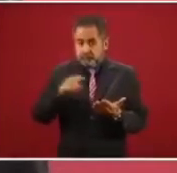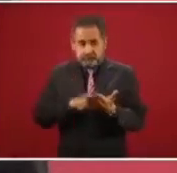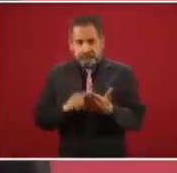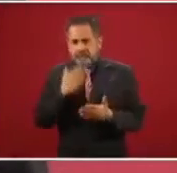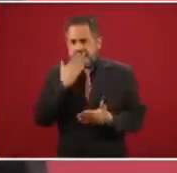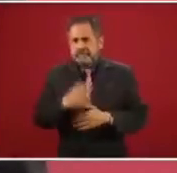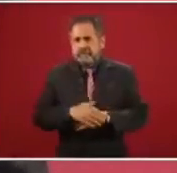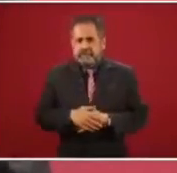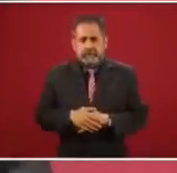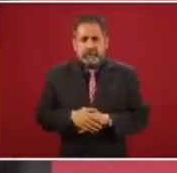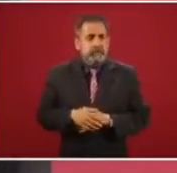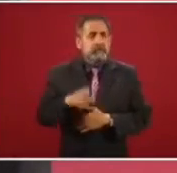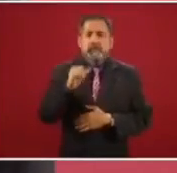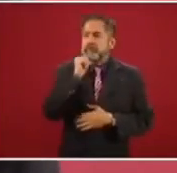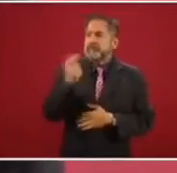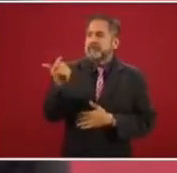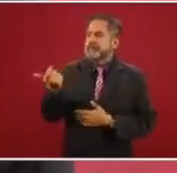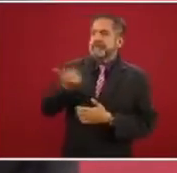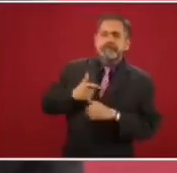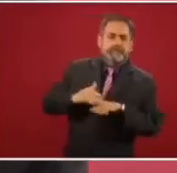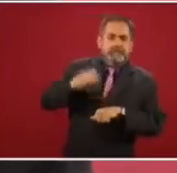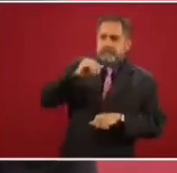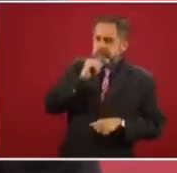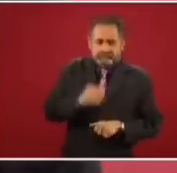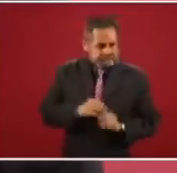sin ampliación de presupuesto